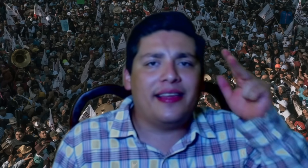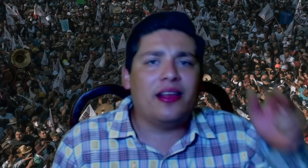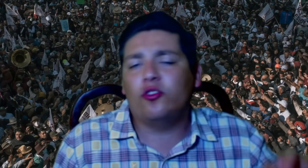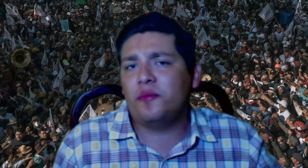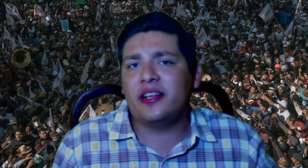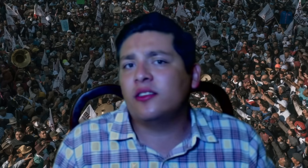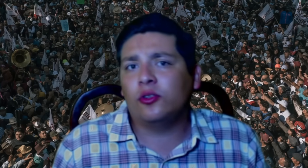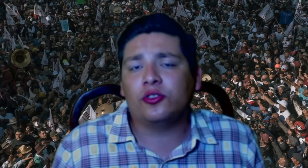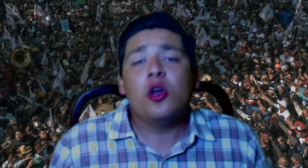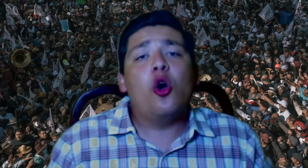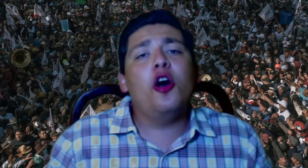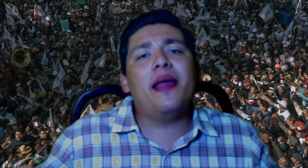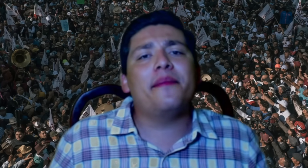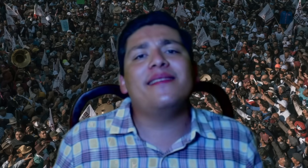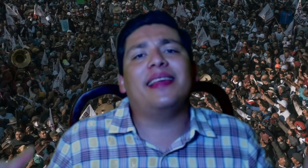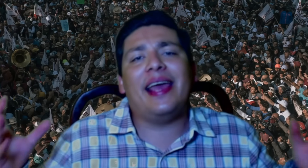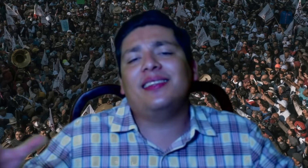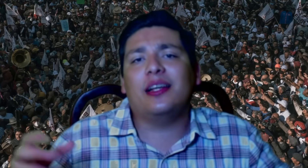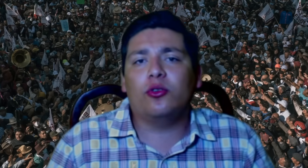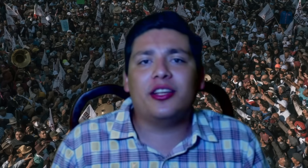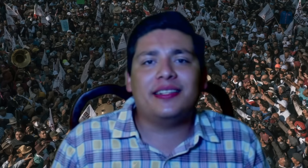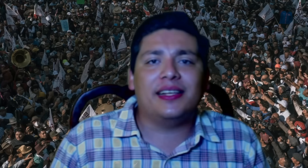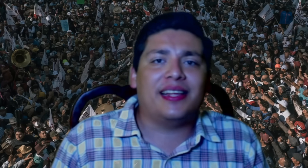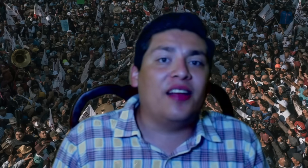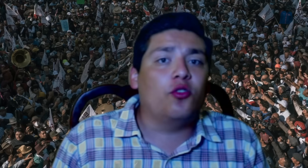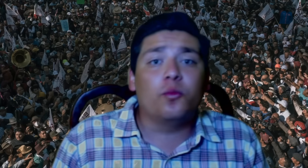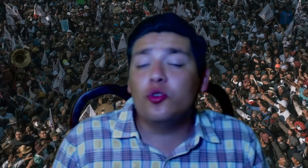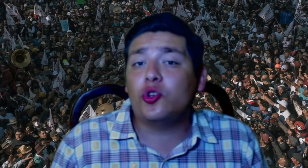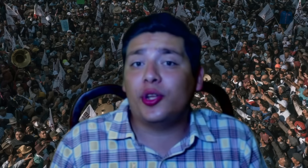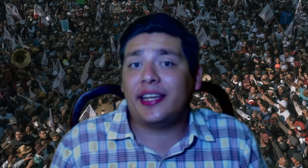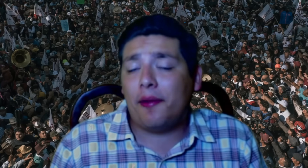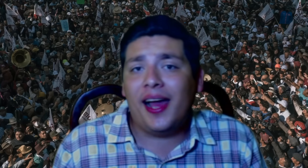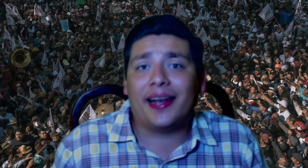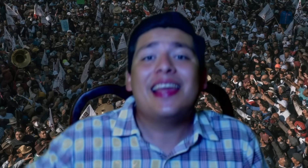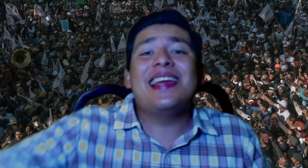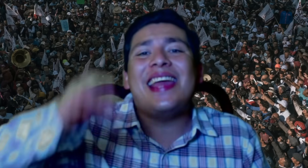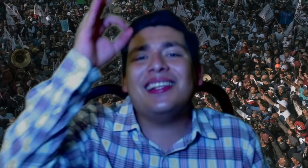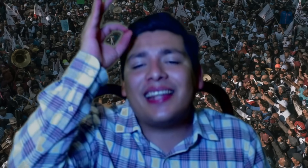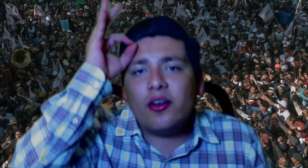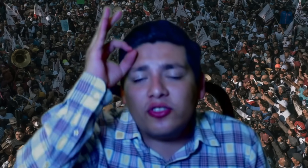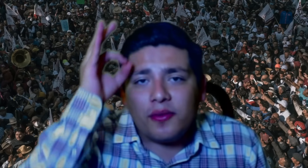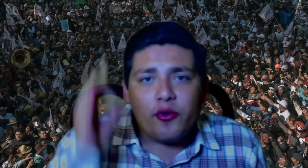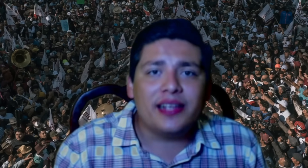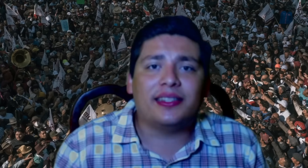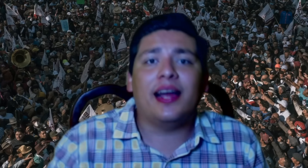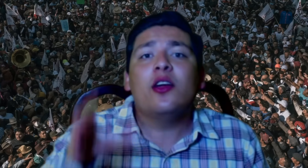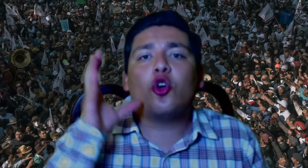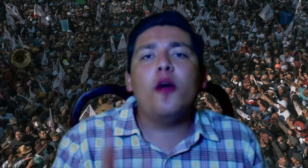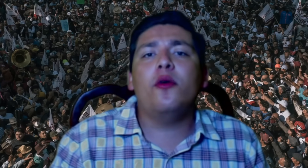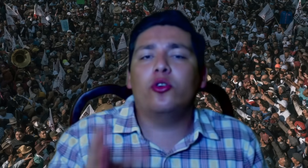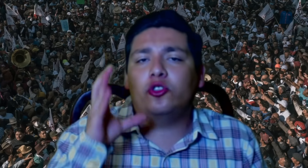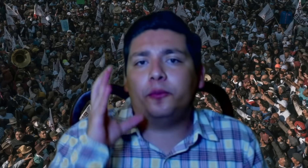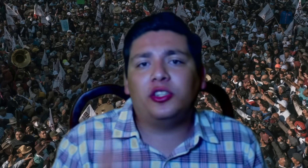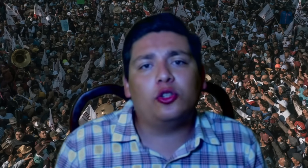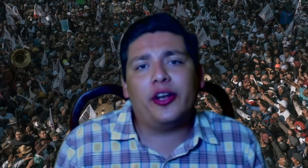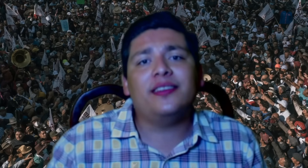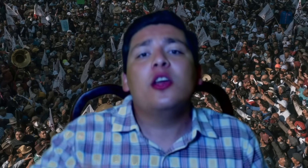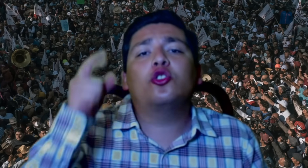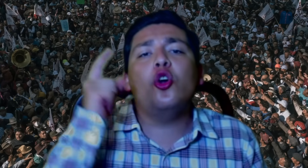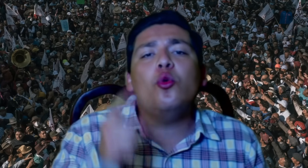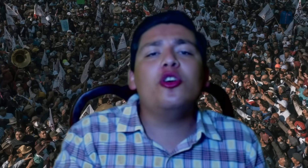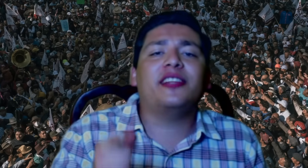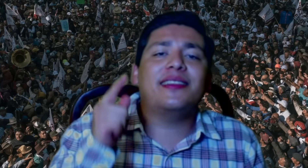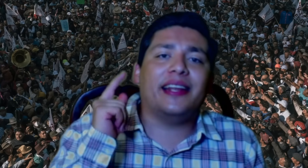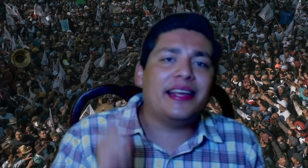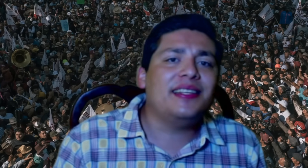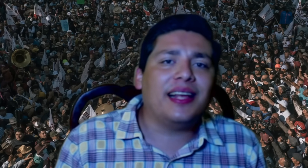magistrados y de los ministros. Obviamente esta noticia está dando mucho de qué hablar, y es que nos demuestra cómo los opositores